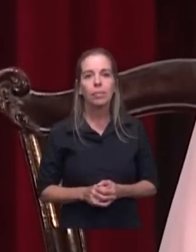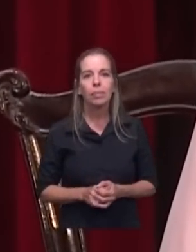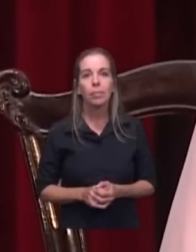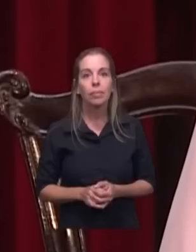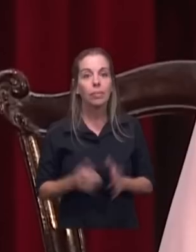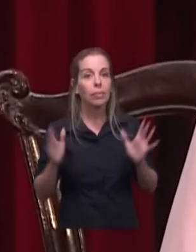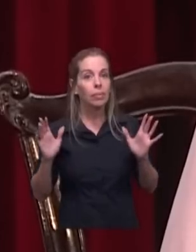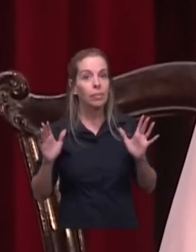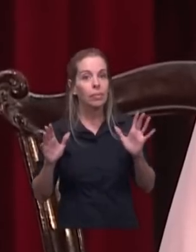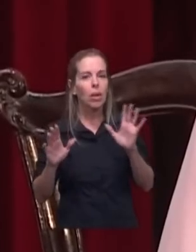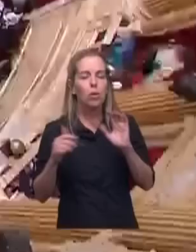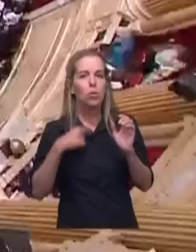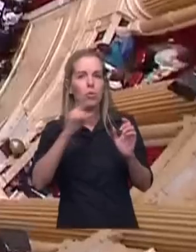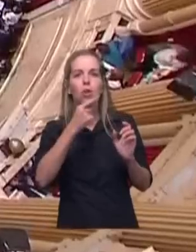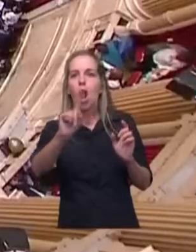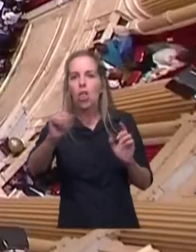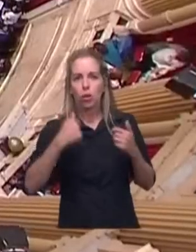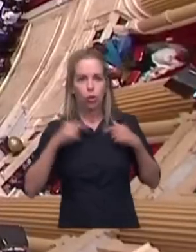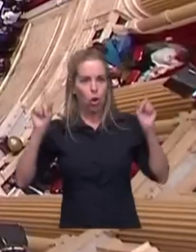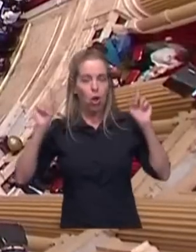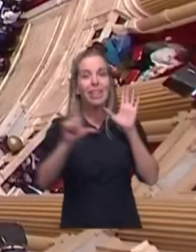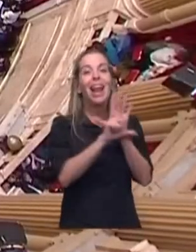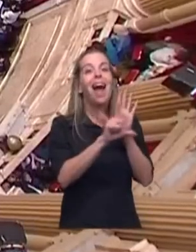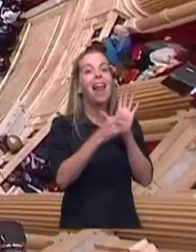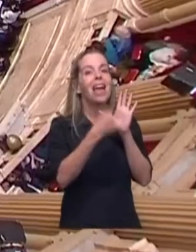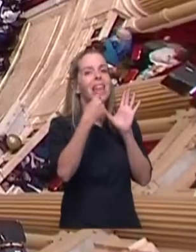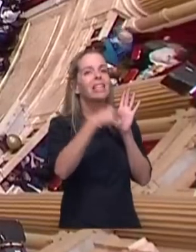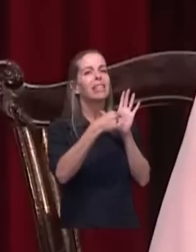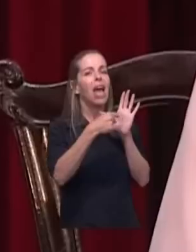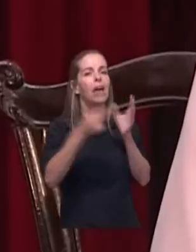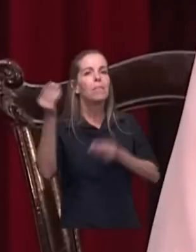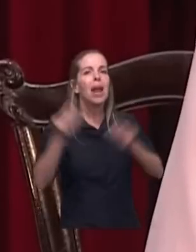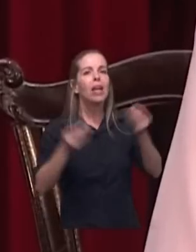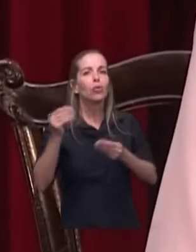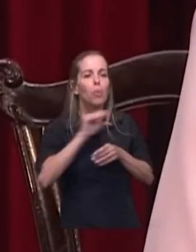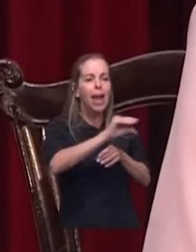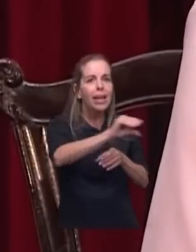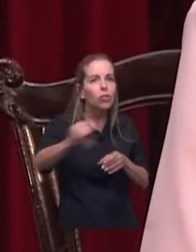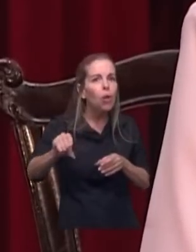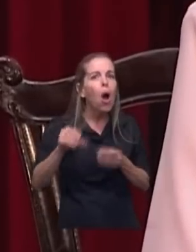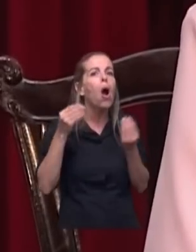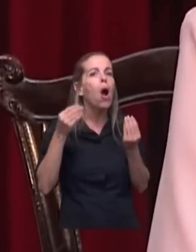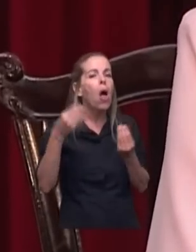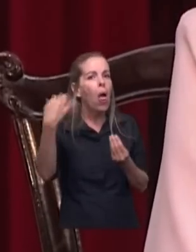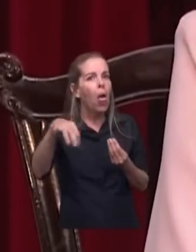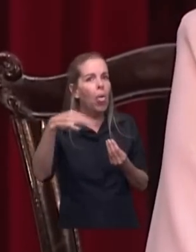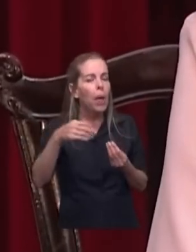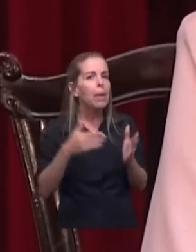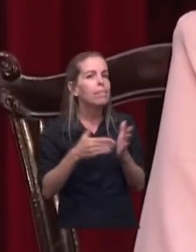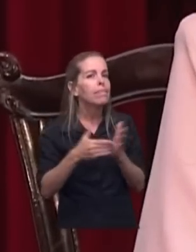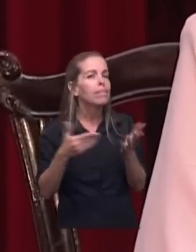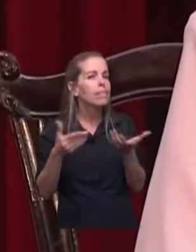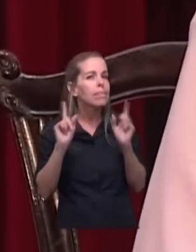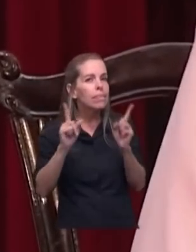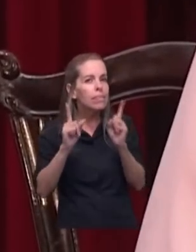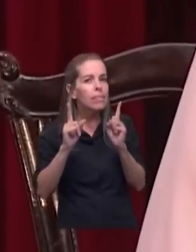la ley dice, no lo digo yo, los recursos coparticipables se distribuyen de acuerdo a las formas